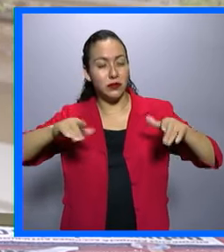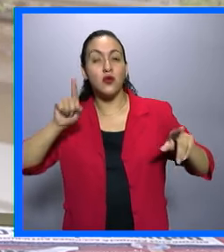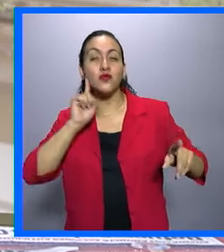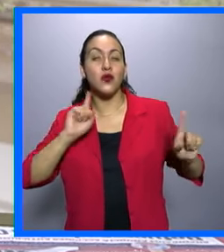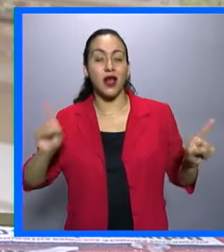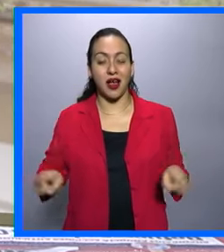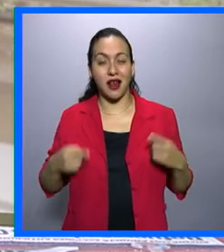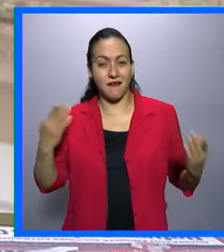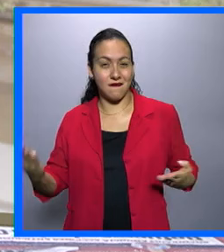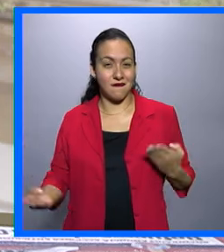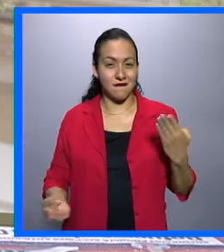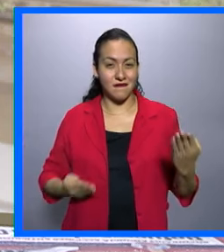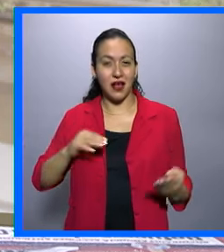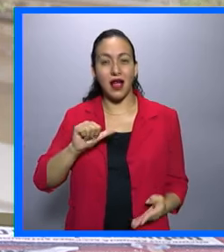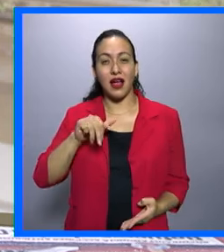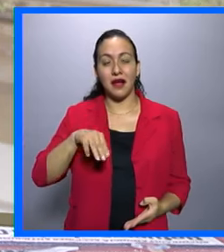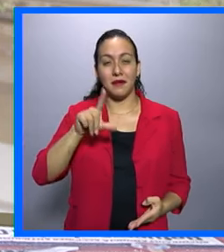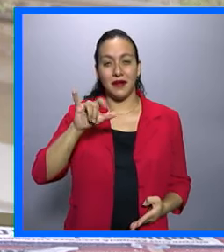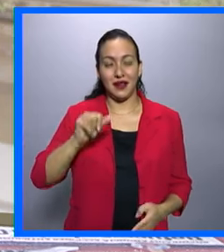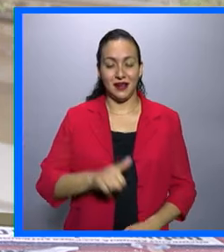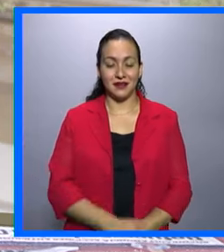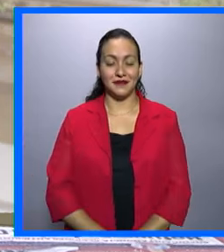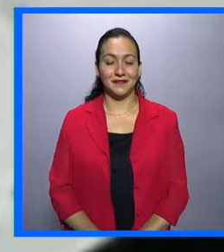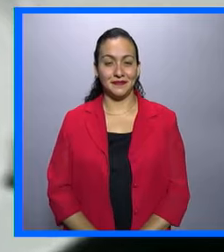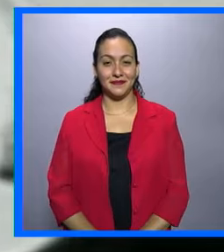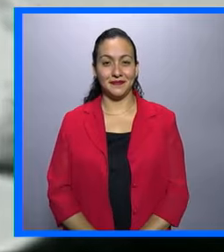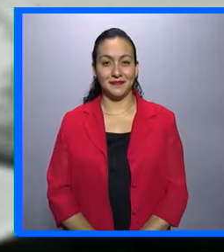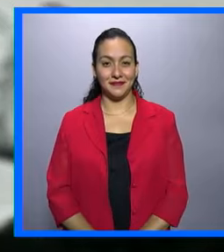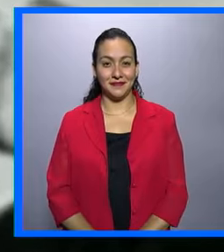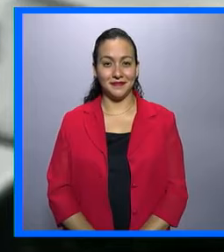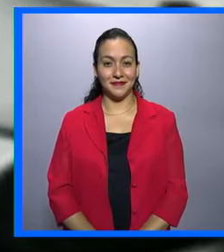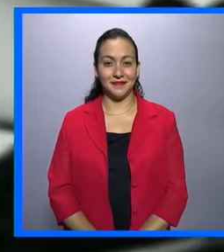y coreógrafa Amalia Hernández.